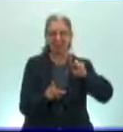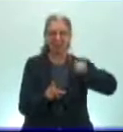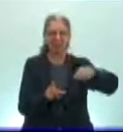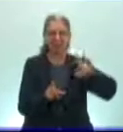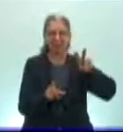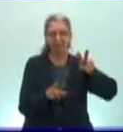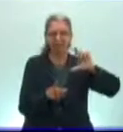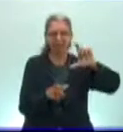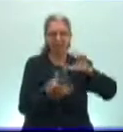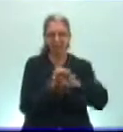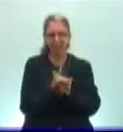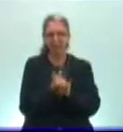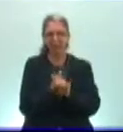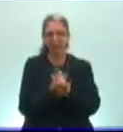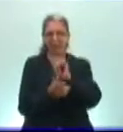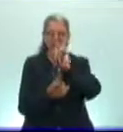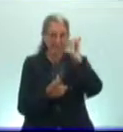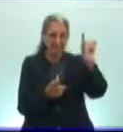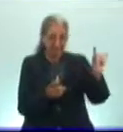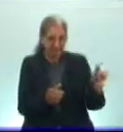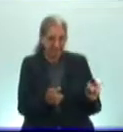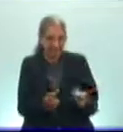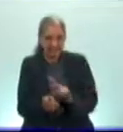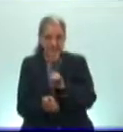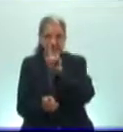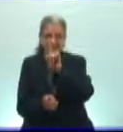del borde de la rueda es de